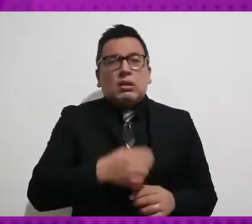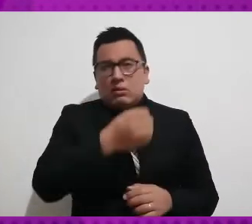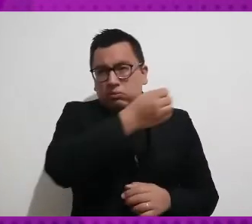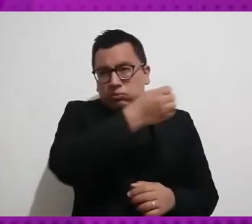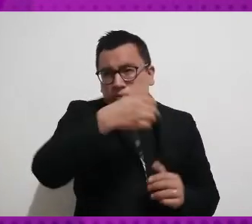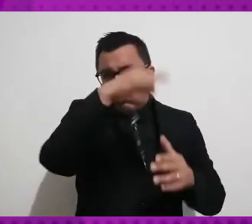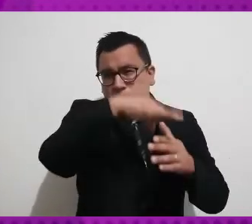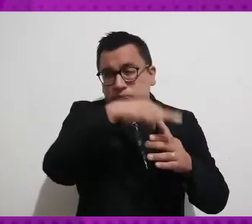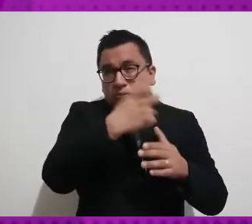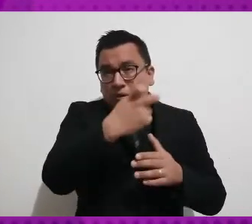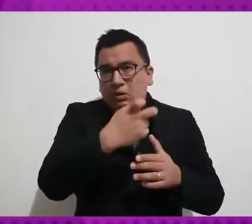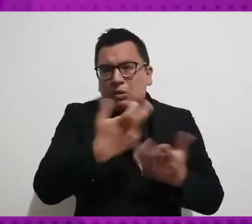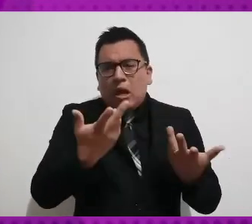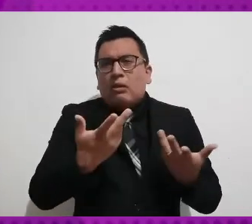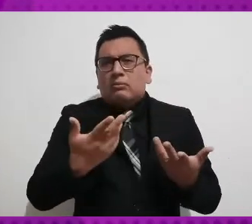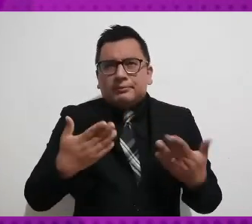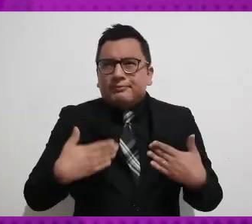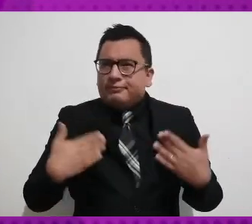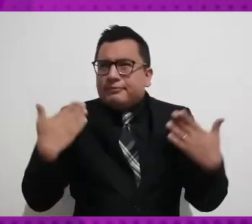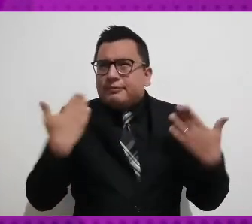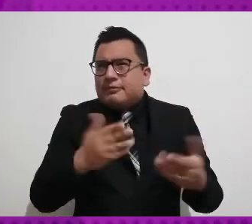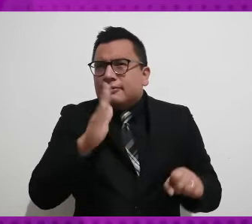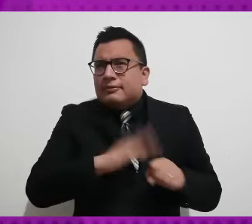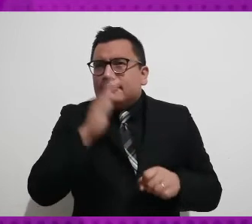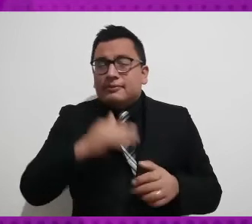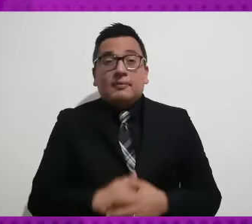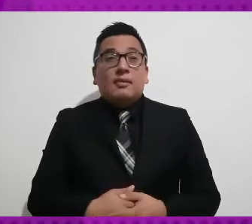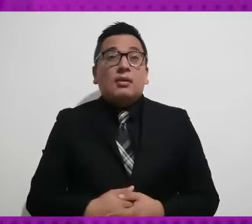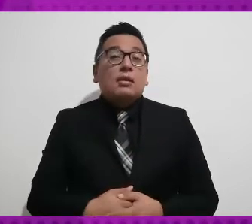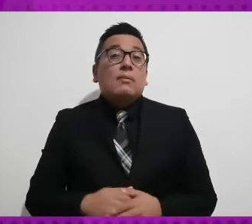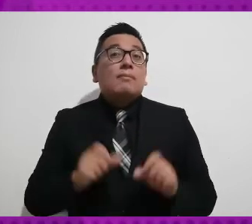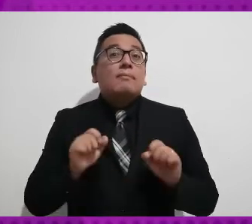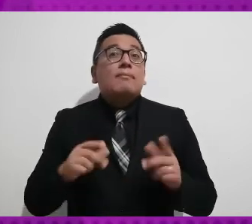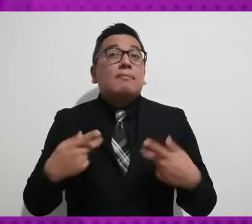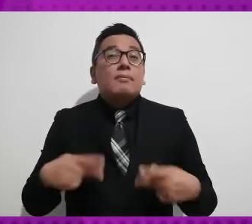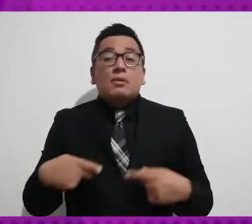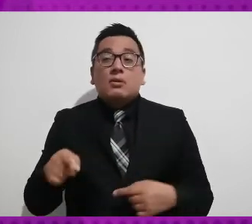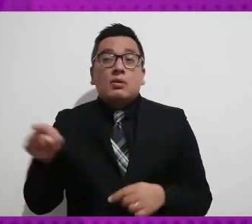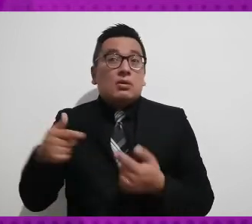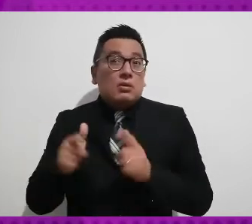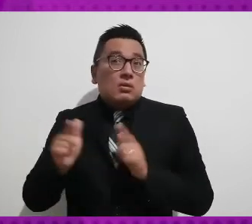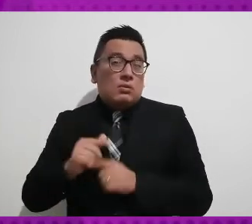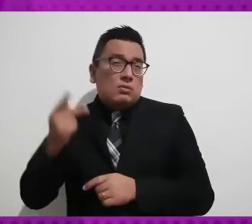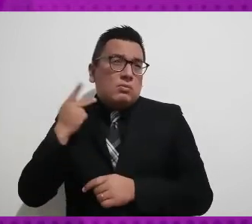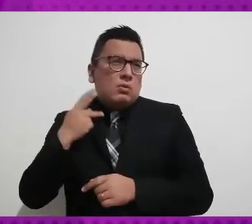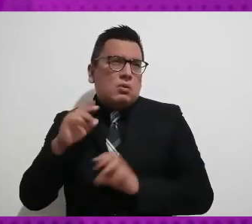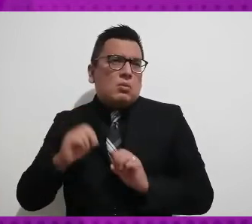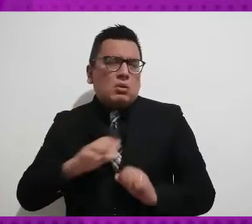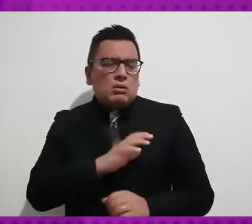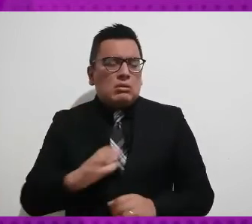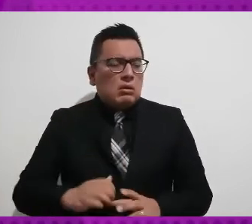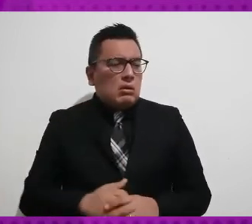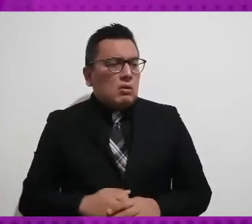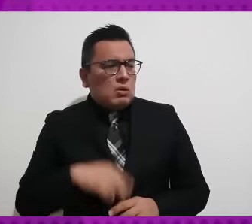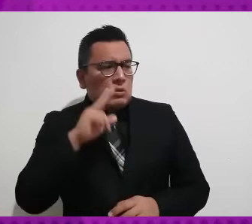realizando. Y tocabas un tema importante, que es, reconocieron los resultados por parte, lo que hicieron por parte de la autoridad y lo hicieron de una